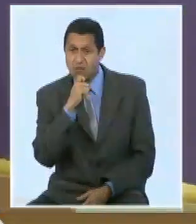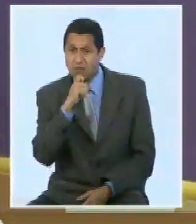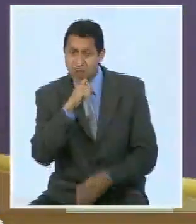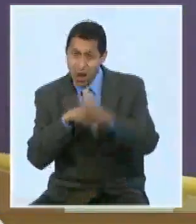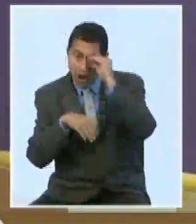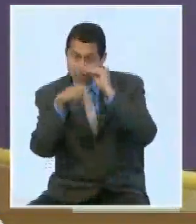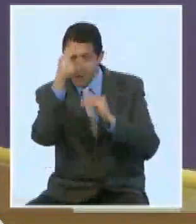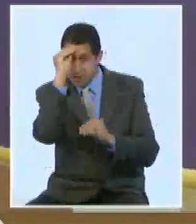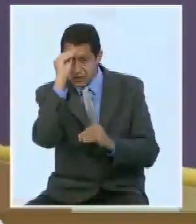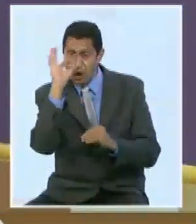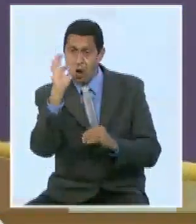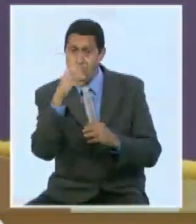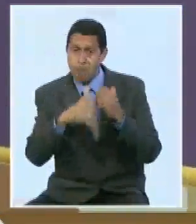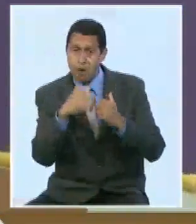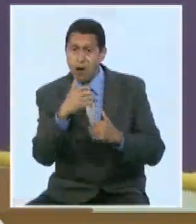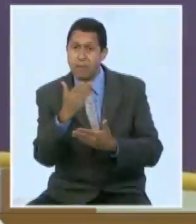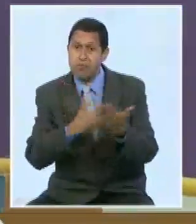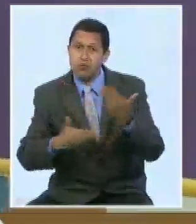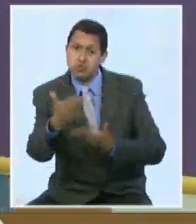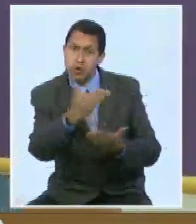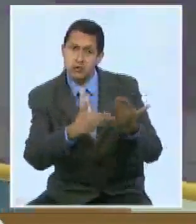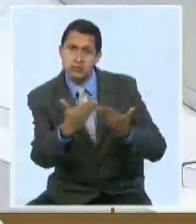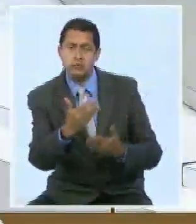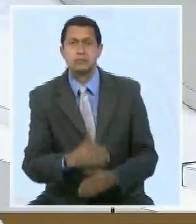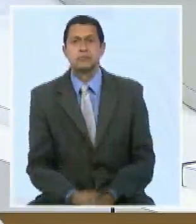y con problemas de socialización